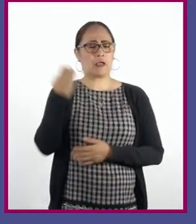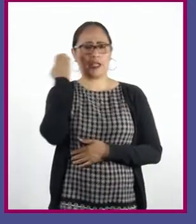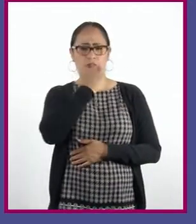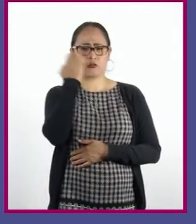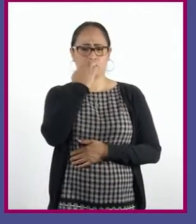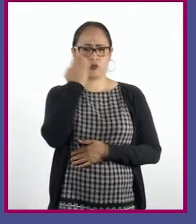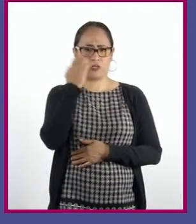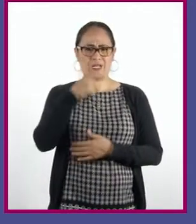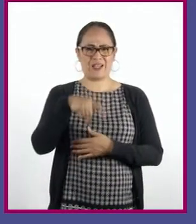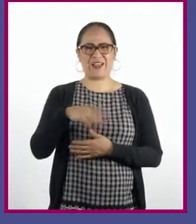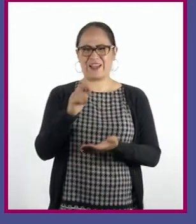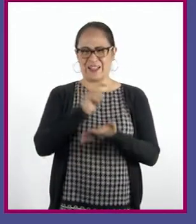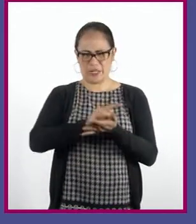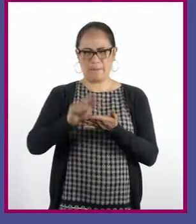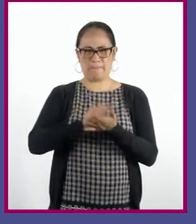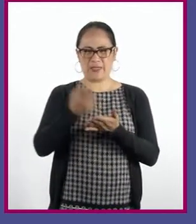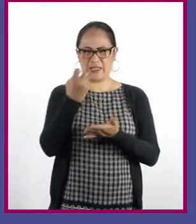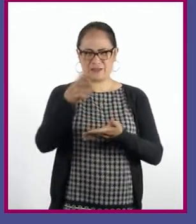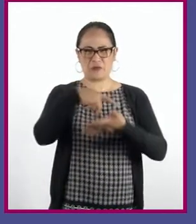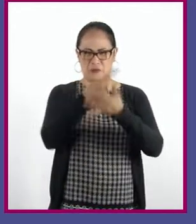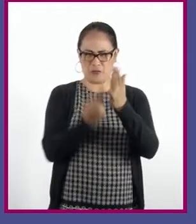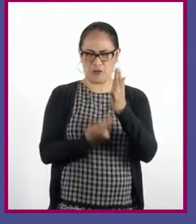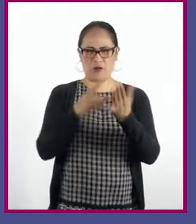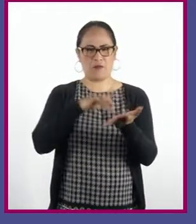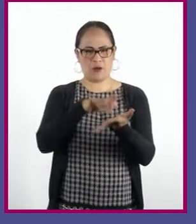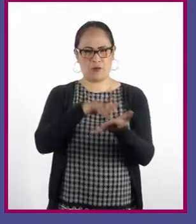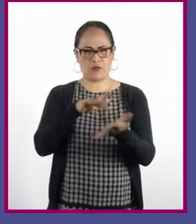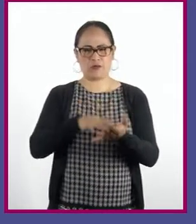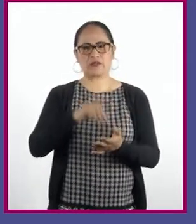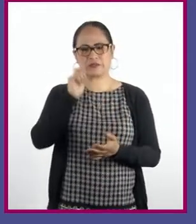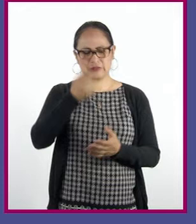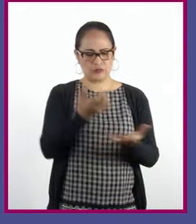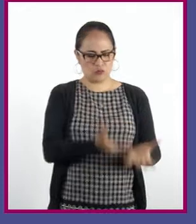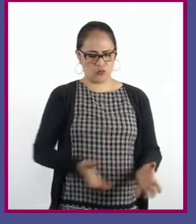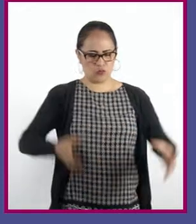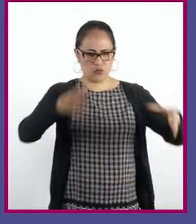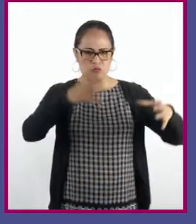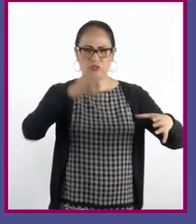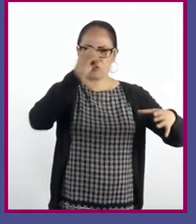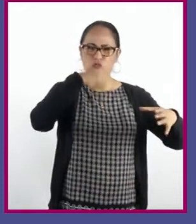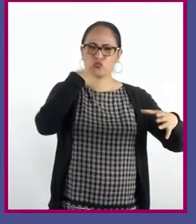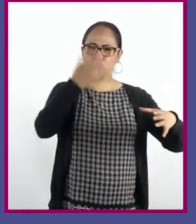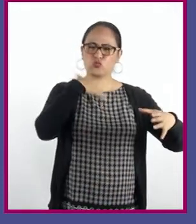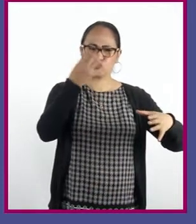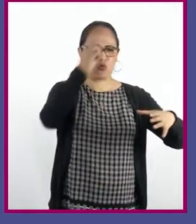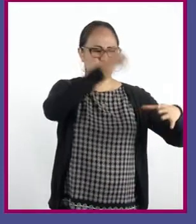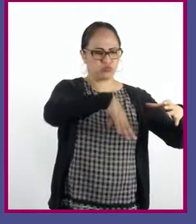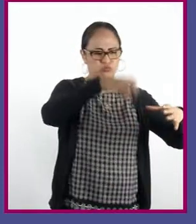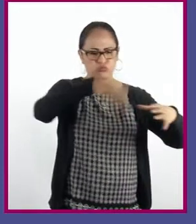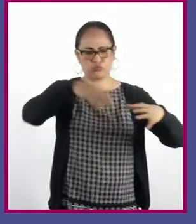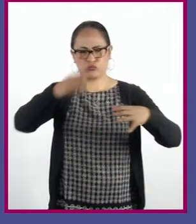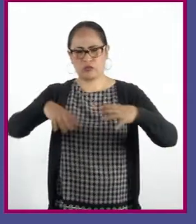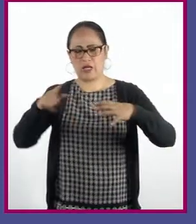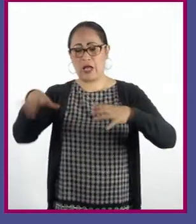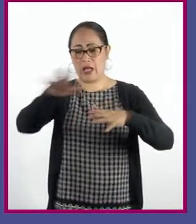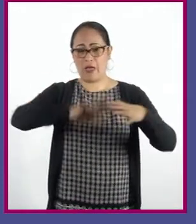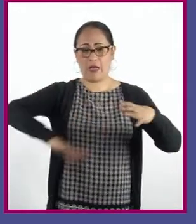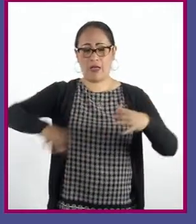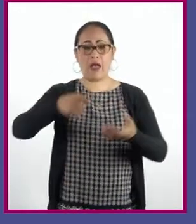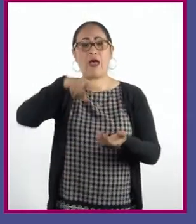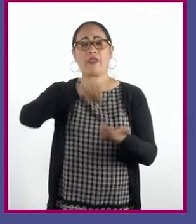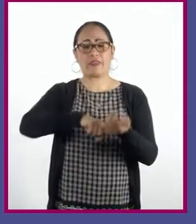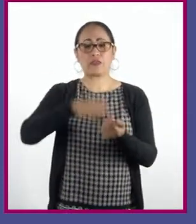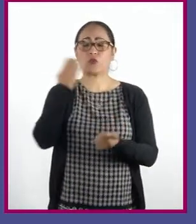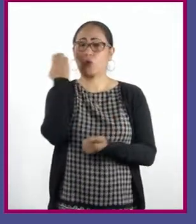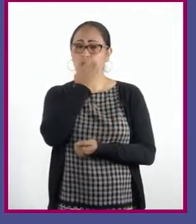Limpia, adquiriendo depósitos de basura para la comunidad escolar, contribuyendo con ello a mejorar la imagen de la escuela y cumplir el